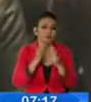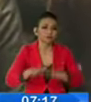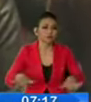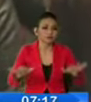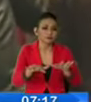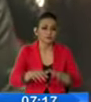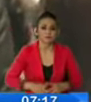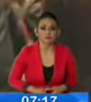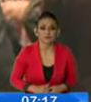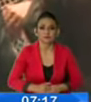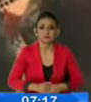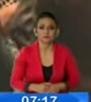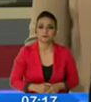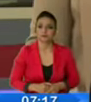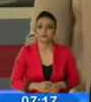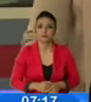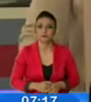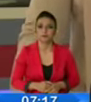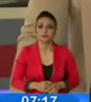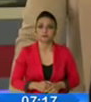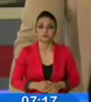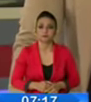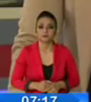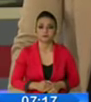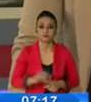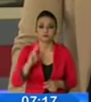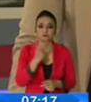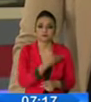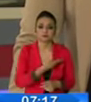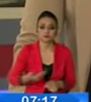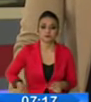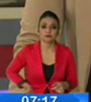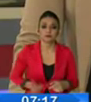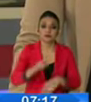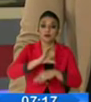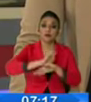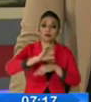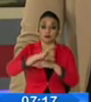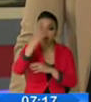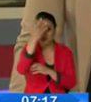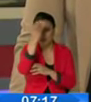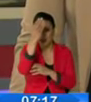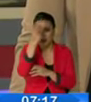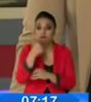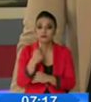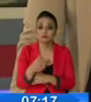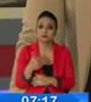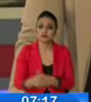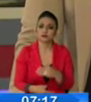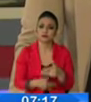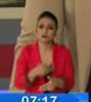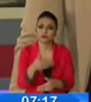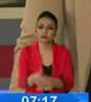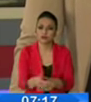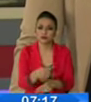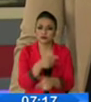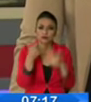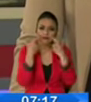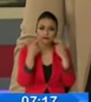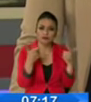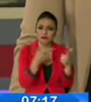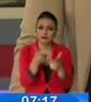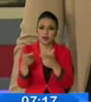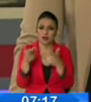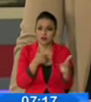informó Héctor Romero. Y el vicepresidente de la República, Jorge Glass, cuestionó el procedimiento realizado por la Fiscalía en el